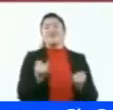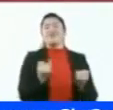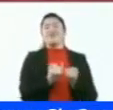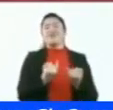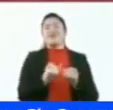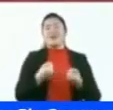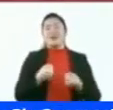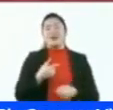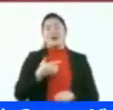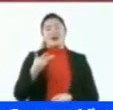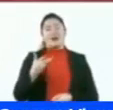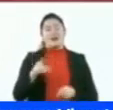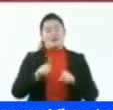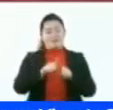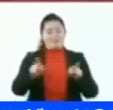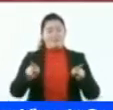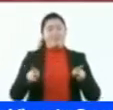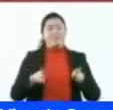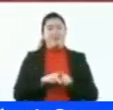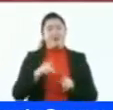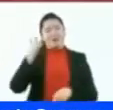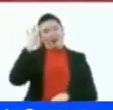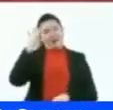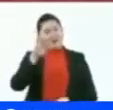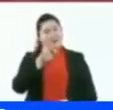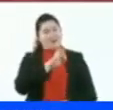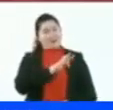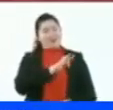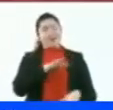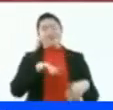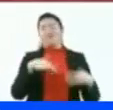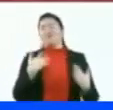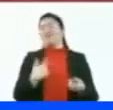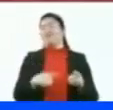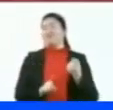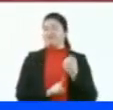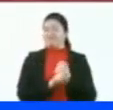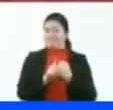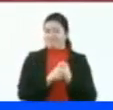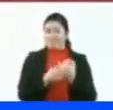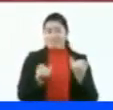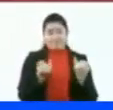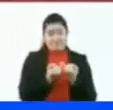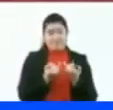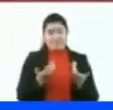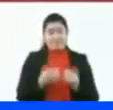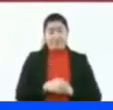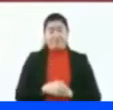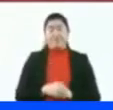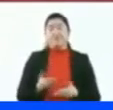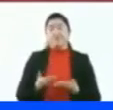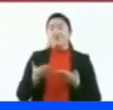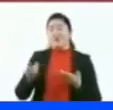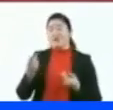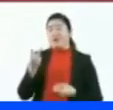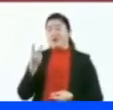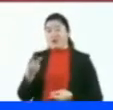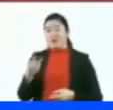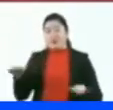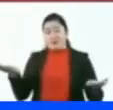inmobiliario con diversos problemas que esto hubiera generado a la ciudad. Entonces, la gran ventaja es que pueden seguir operando los